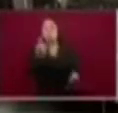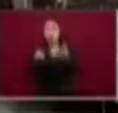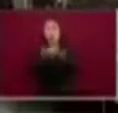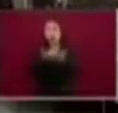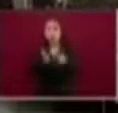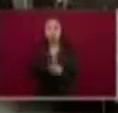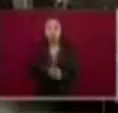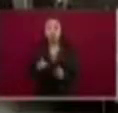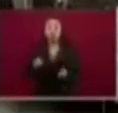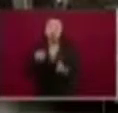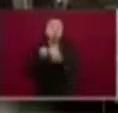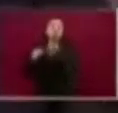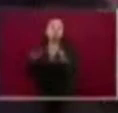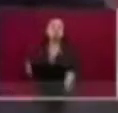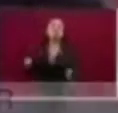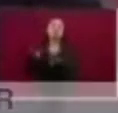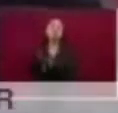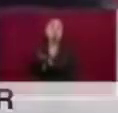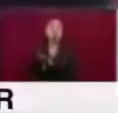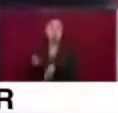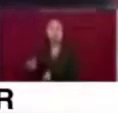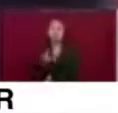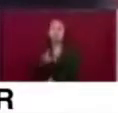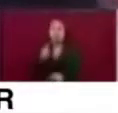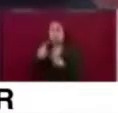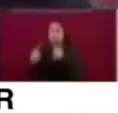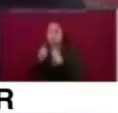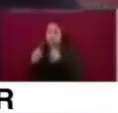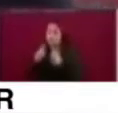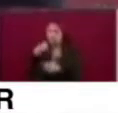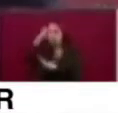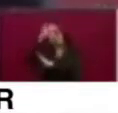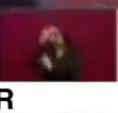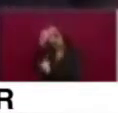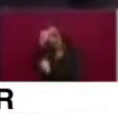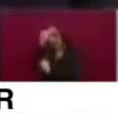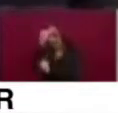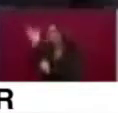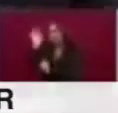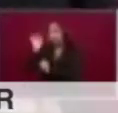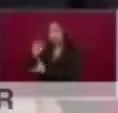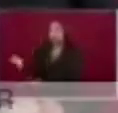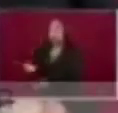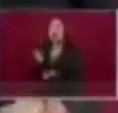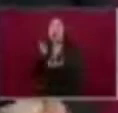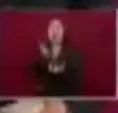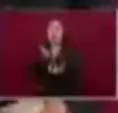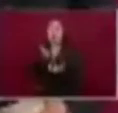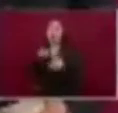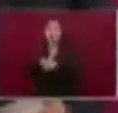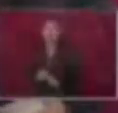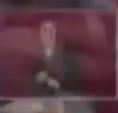y llegamos a un acuerdo siempre y cuando nos entreguen tantas toneladas de fertilizante